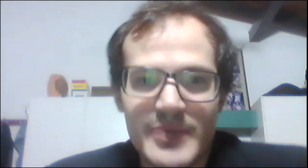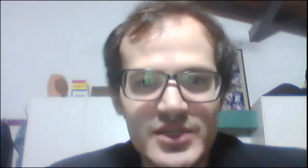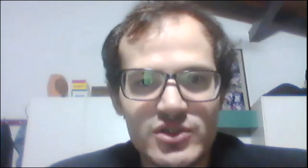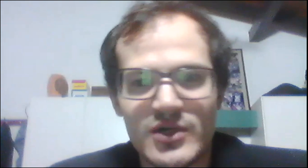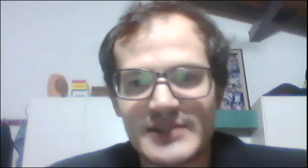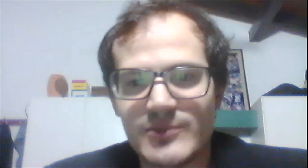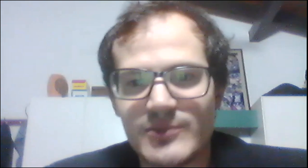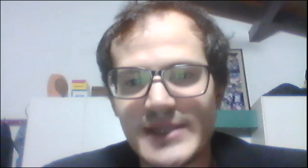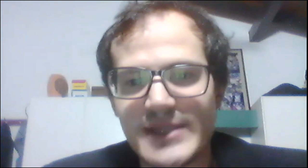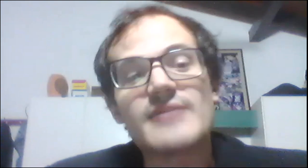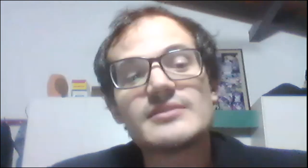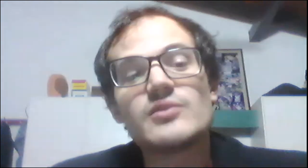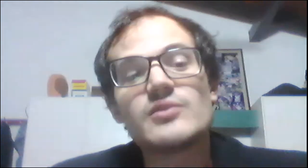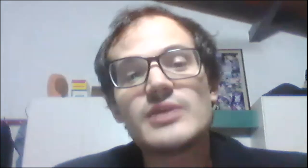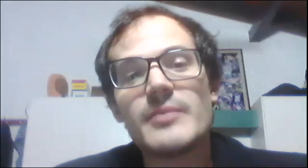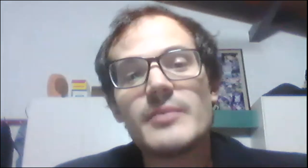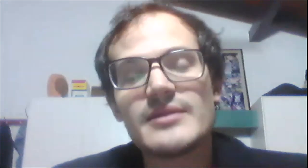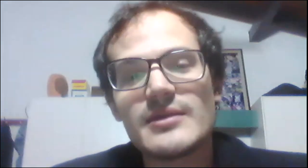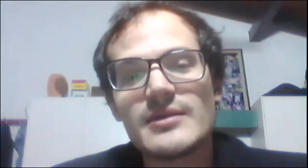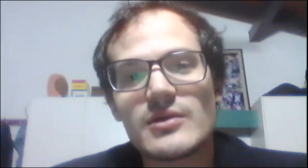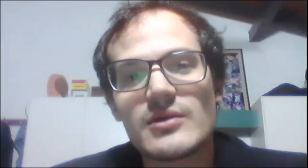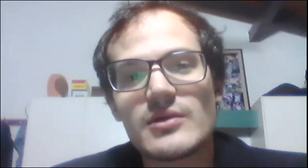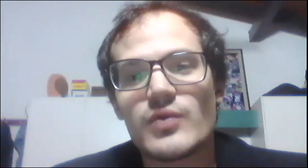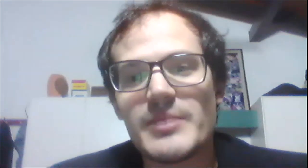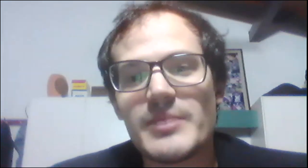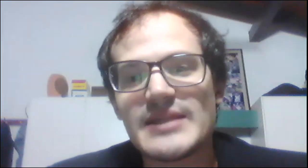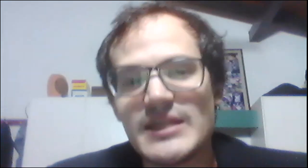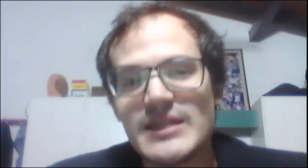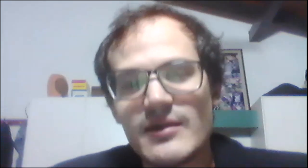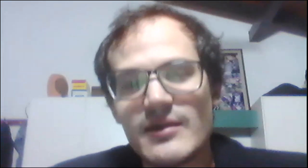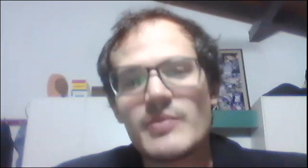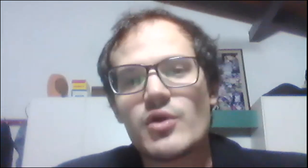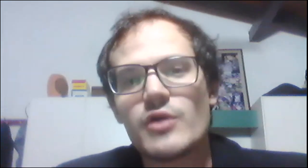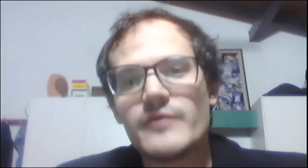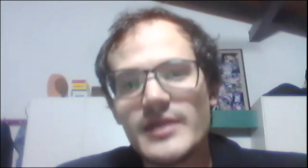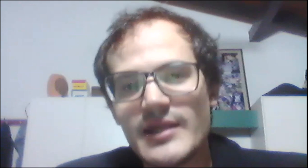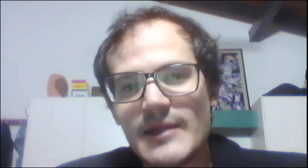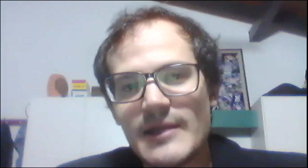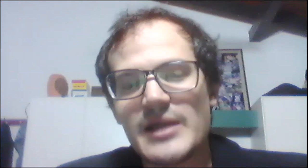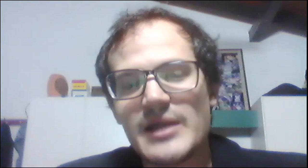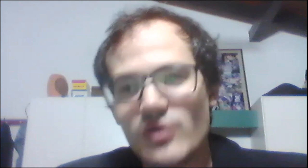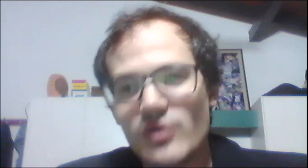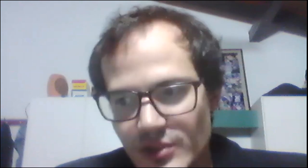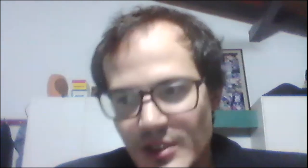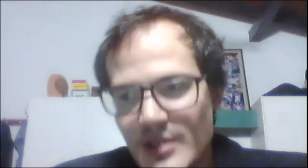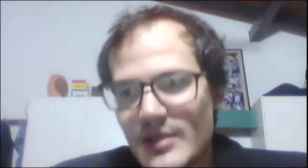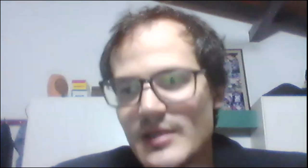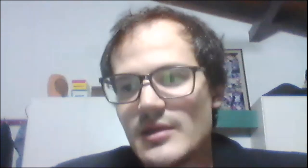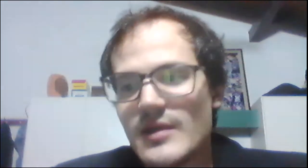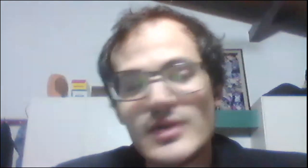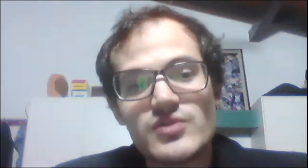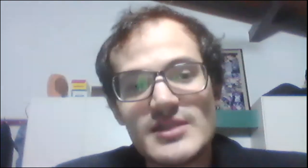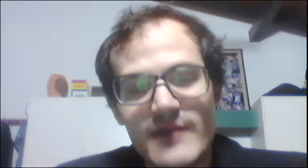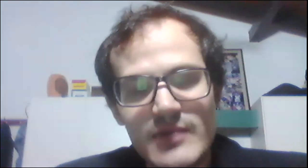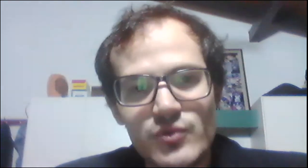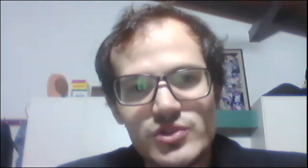por capricho, no lo hacen porque sí, lo hacen justamente con una expectativa de una mejor vida para todos. De